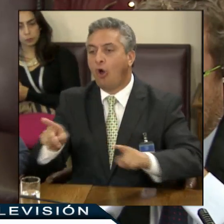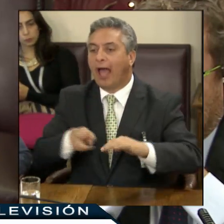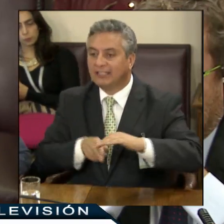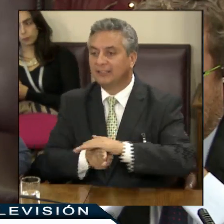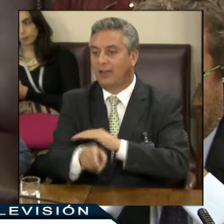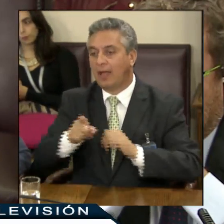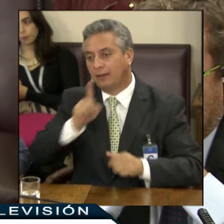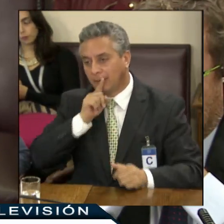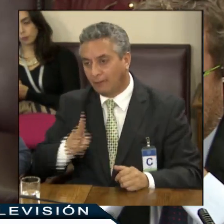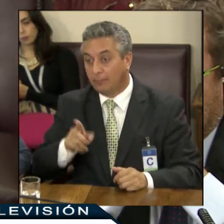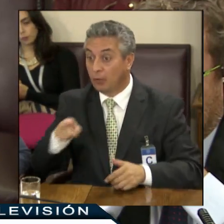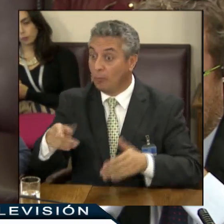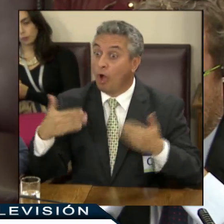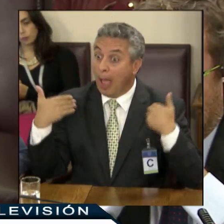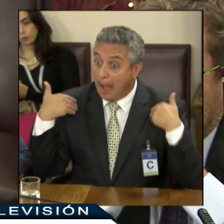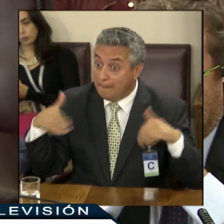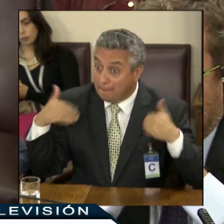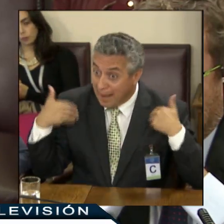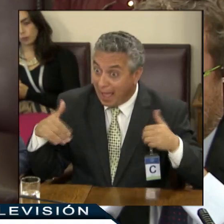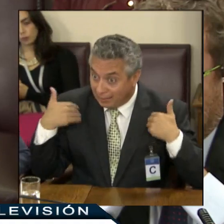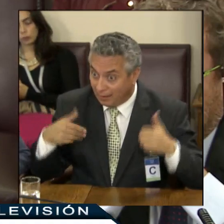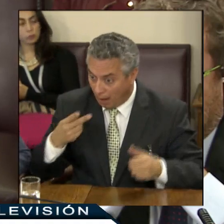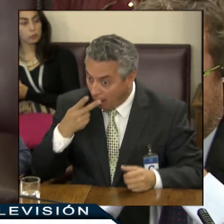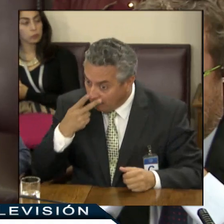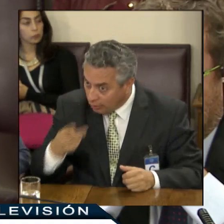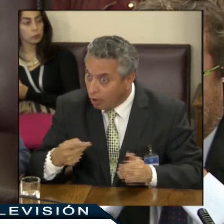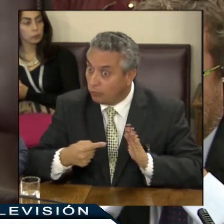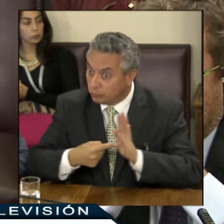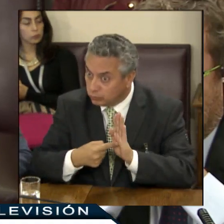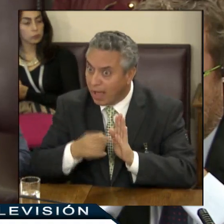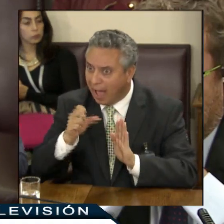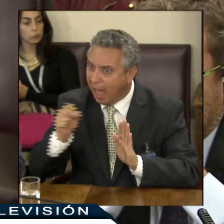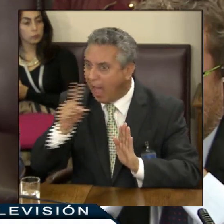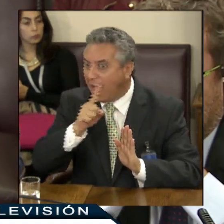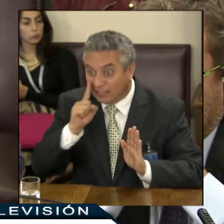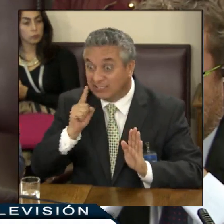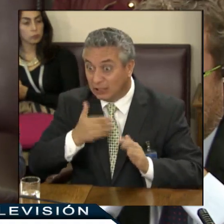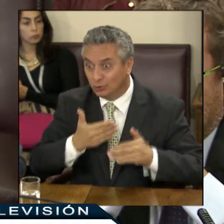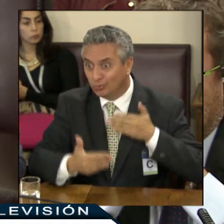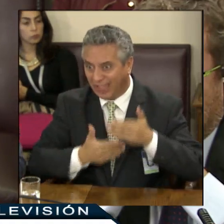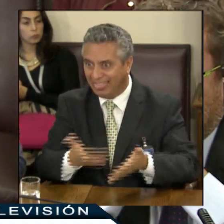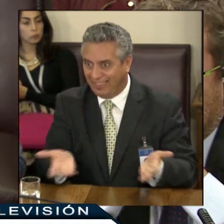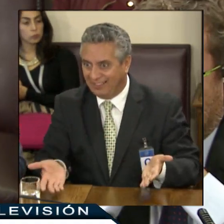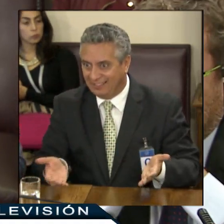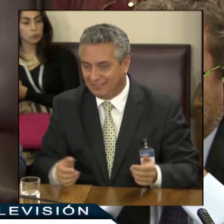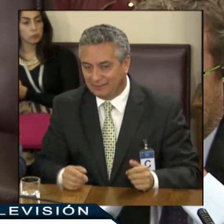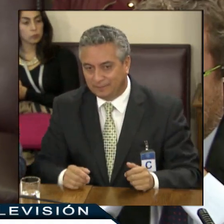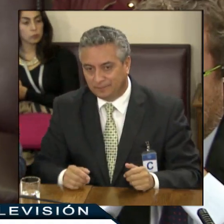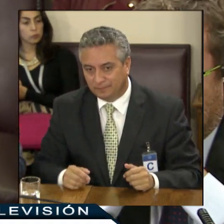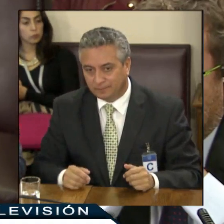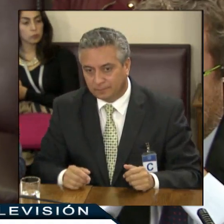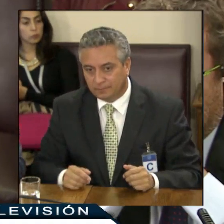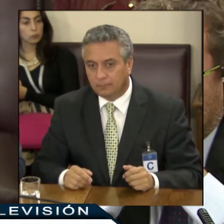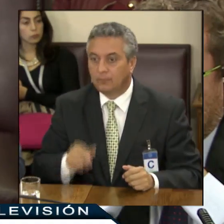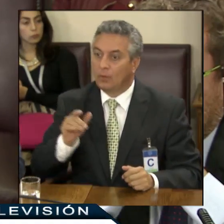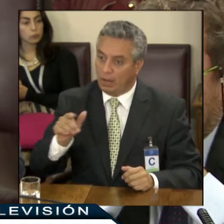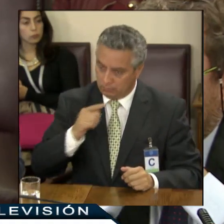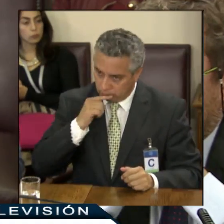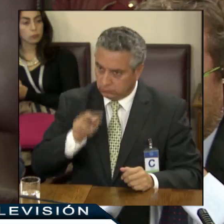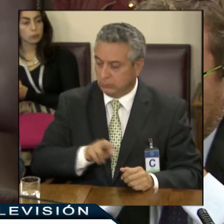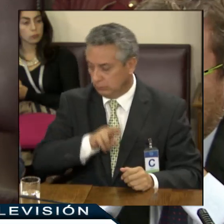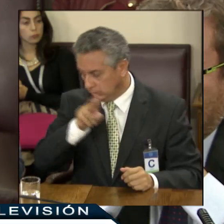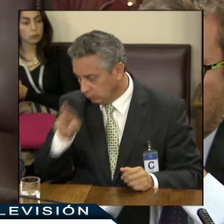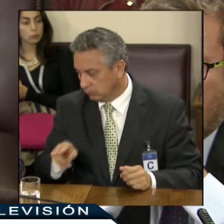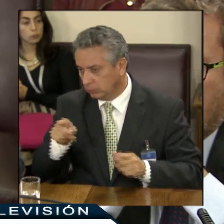televisión como la práctica señala y apunta que así sucede se insiste en